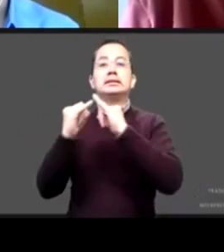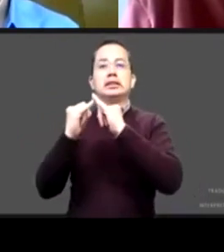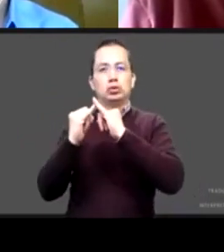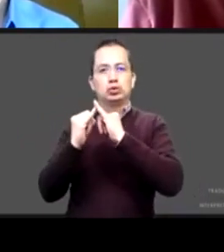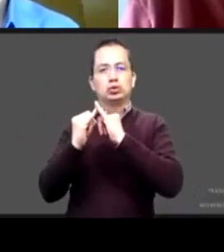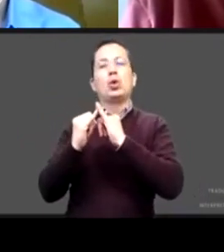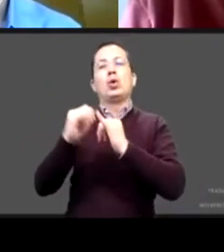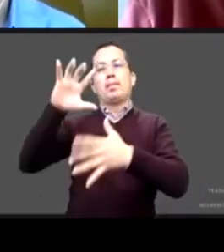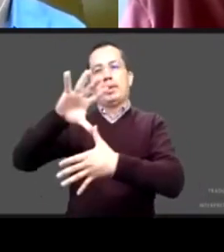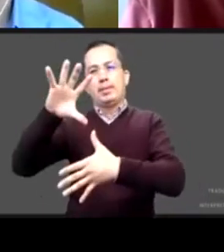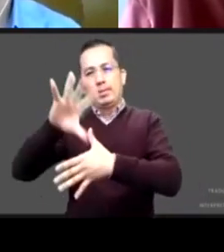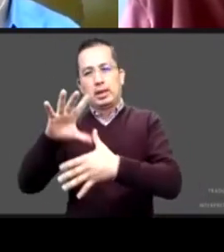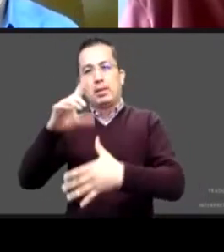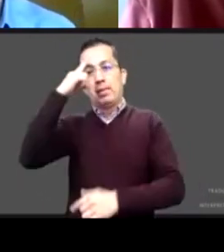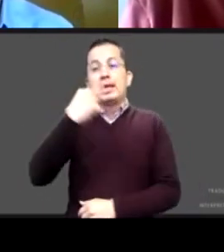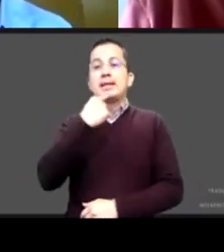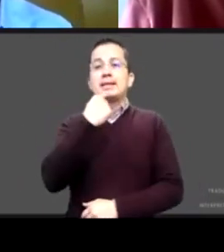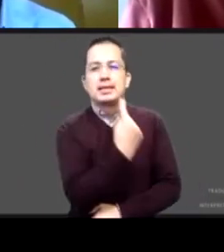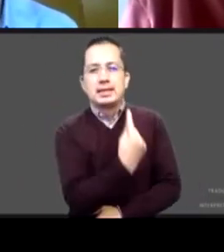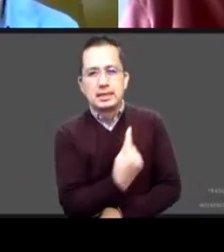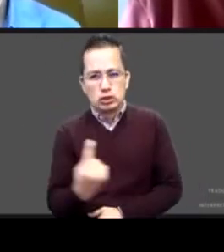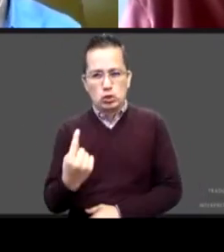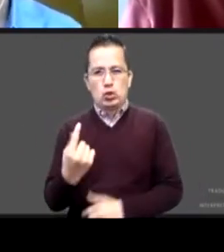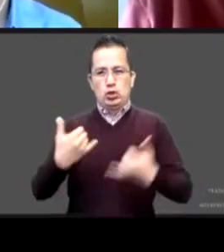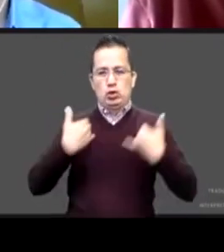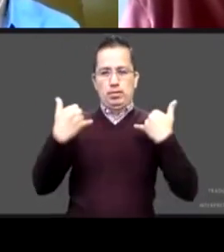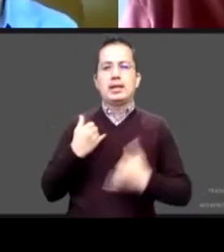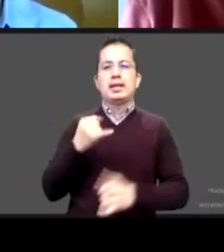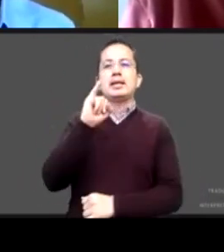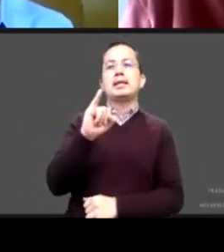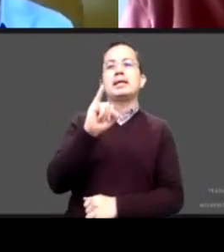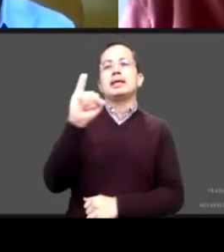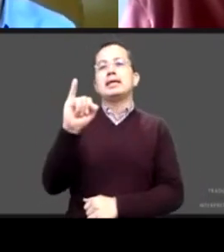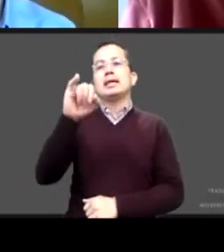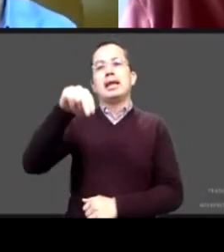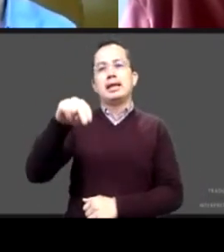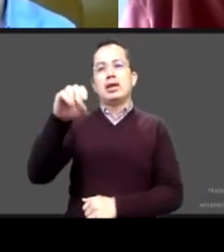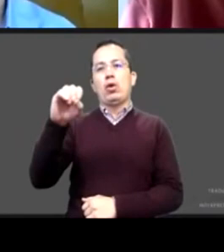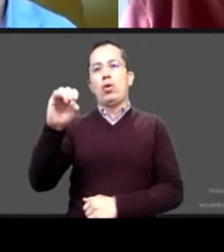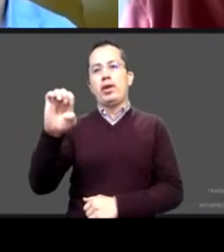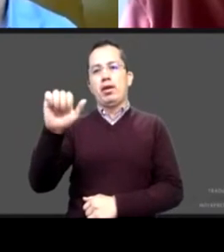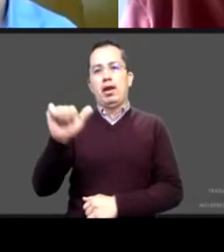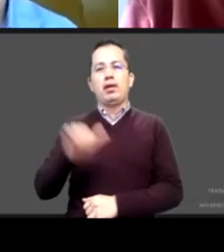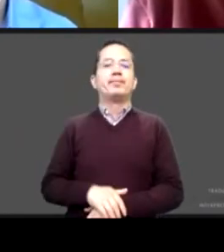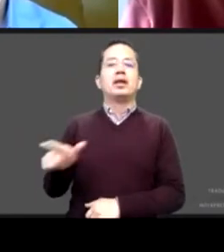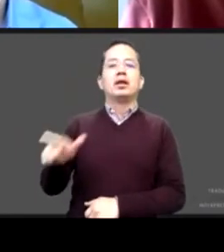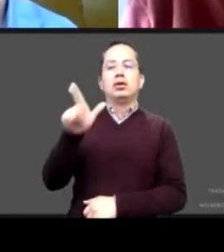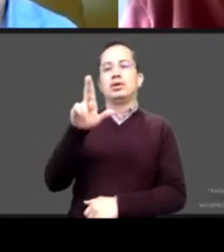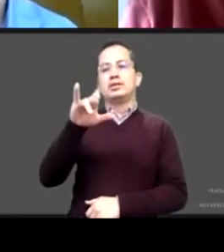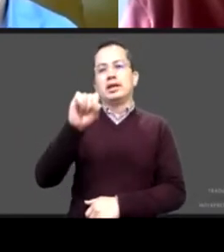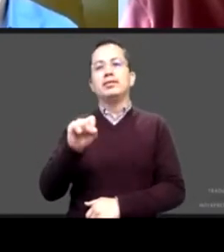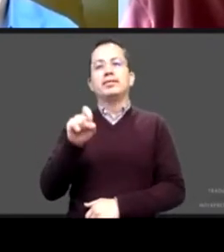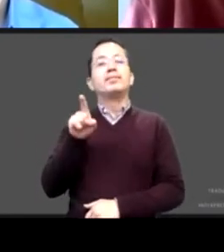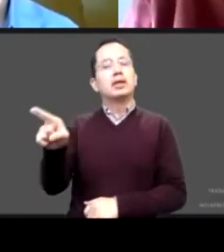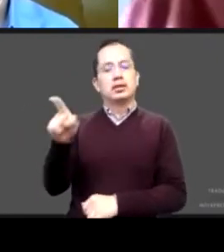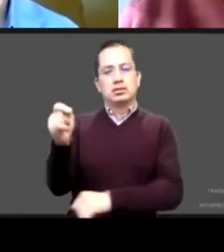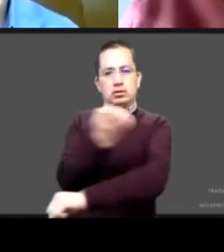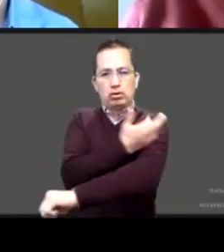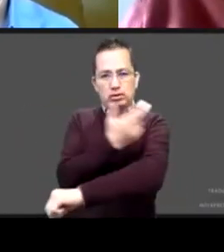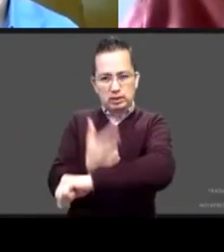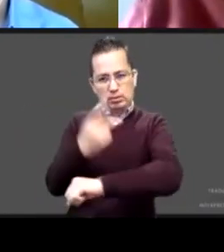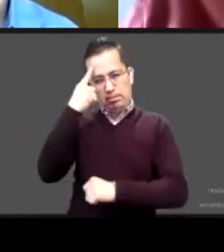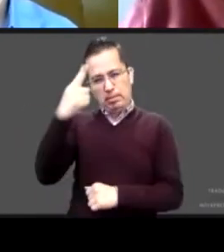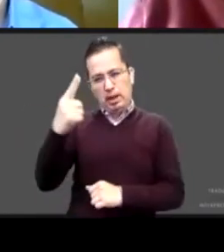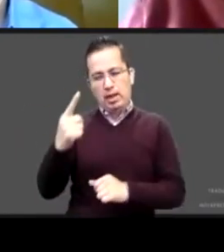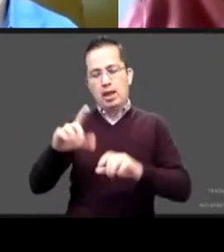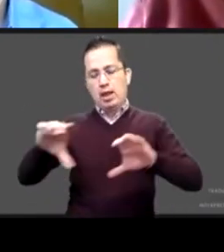el Adolescente, el INOEA. Él es Luis Albernaz, es coordinador del Área de Promoción y Protección de los Derechos de